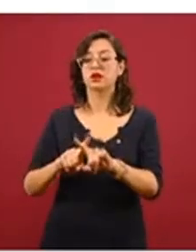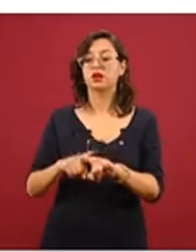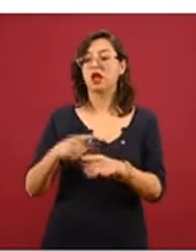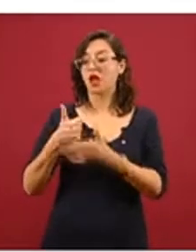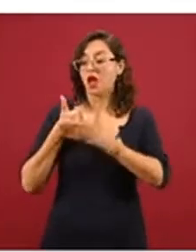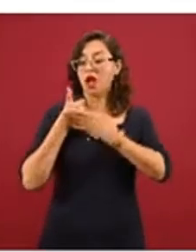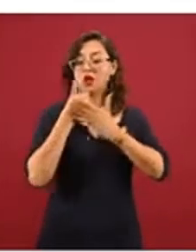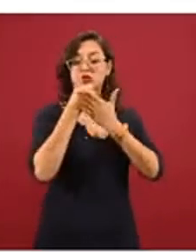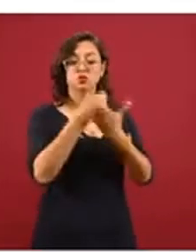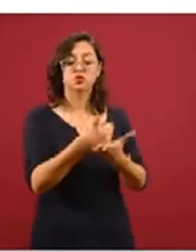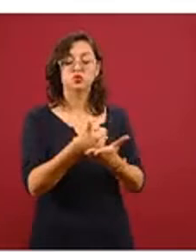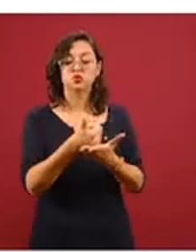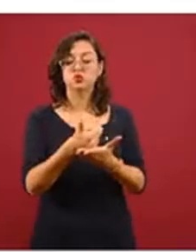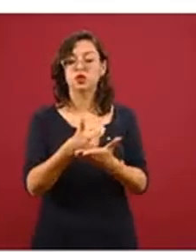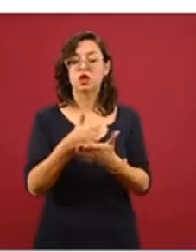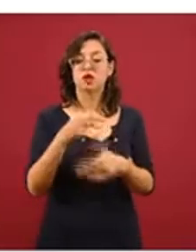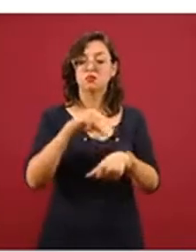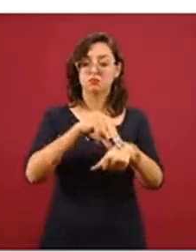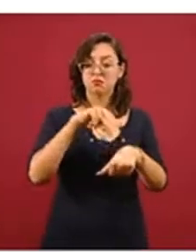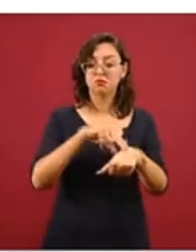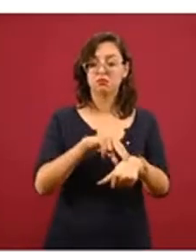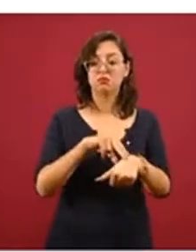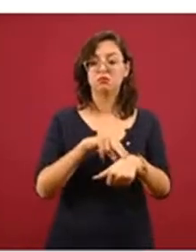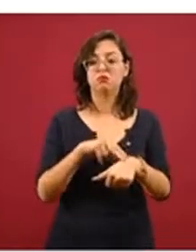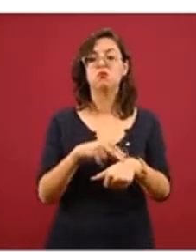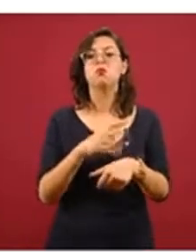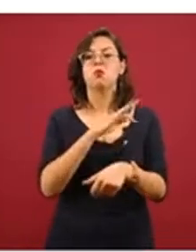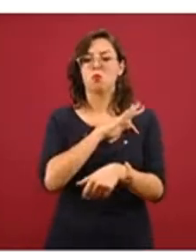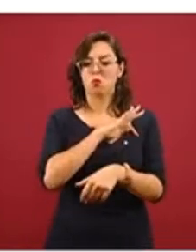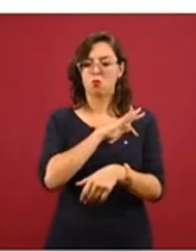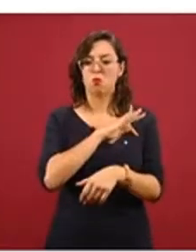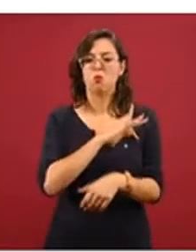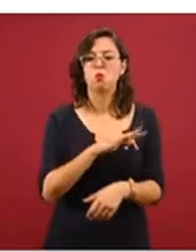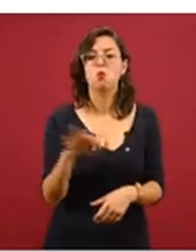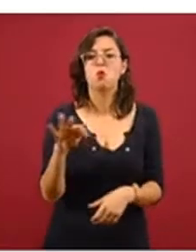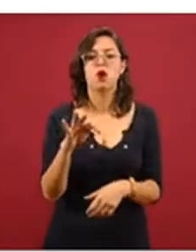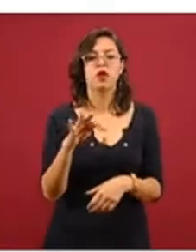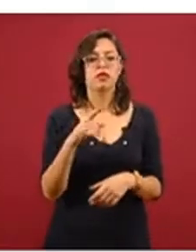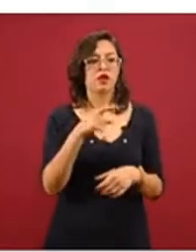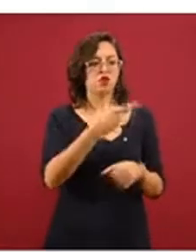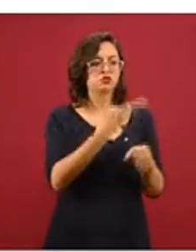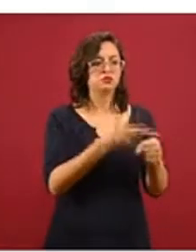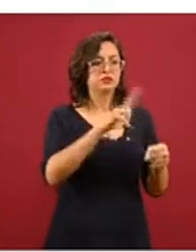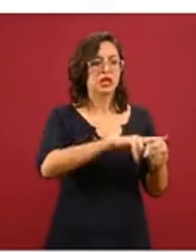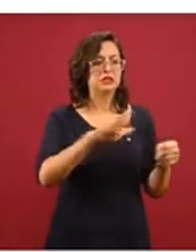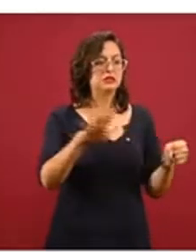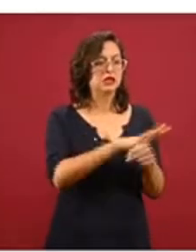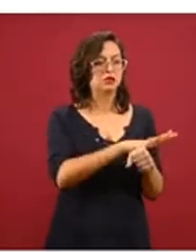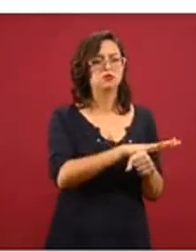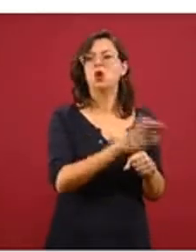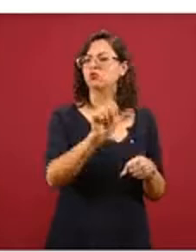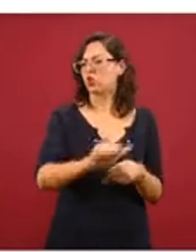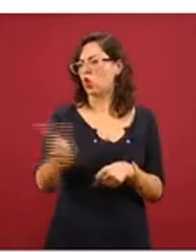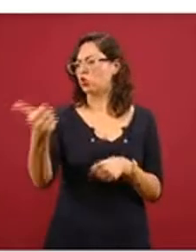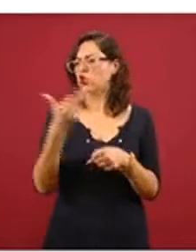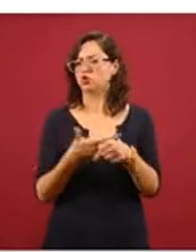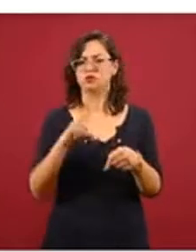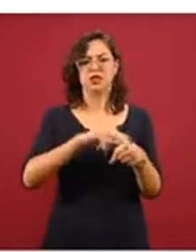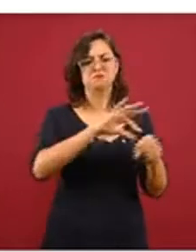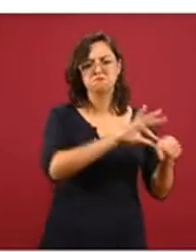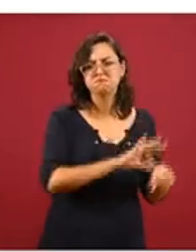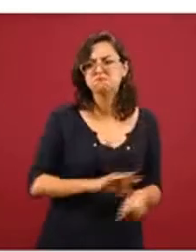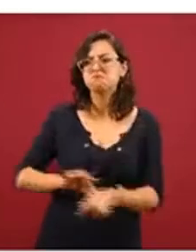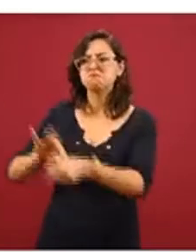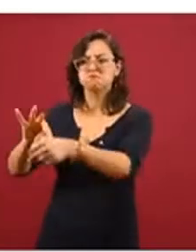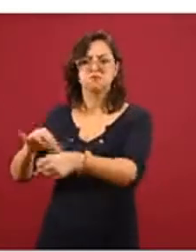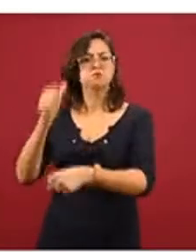de asistencia médica estén pudiendo derivar los pacientes de un hospital a otro para que siempre ellos puedan